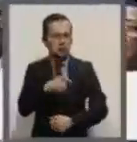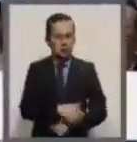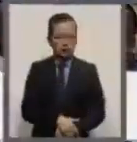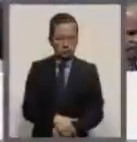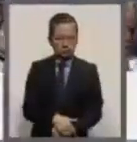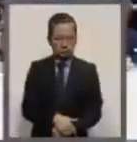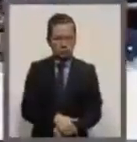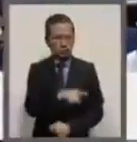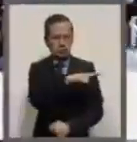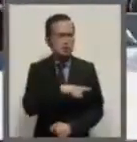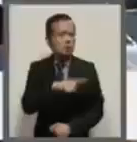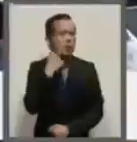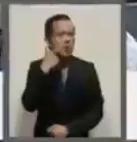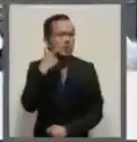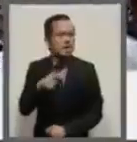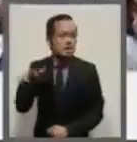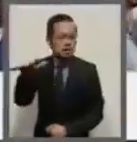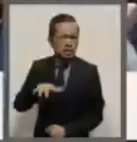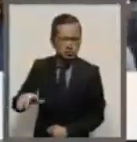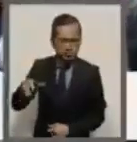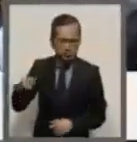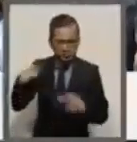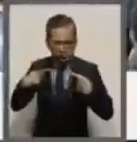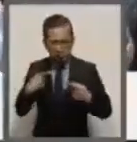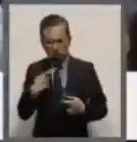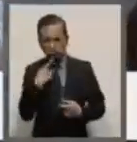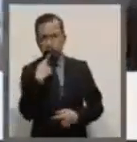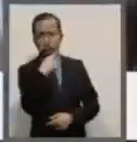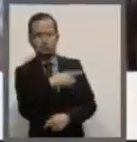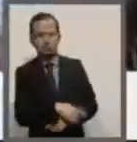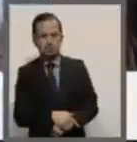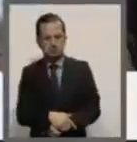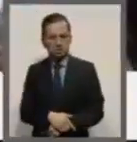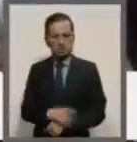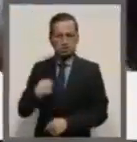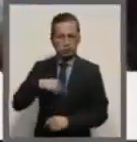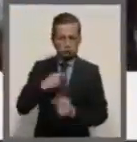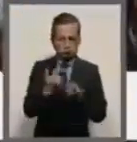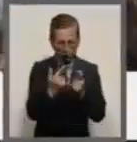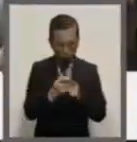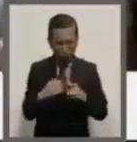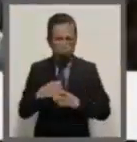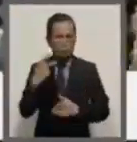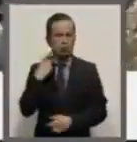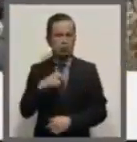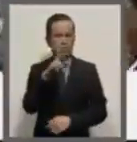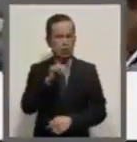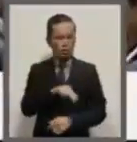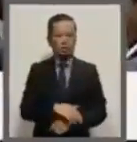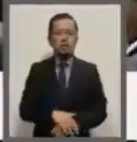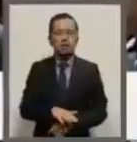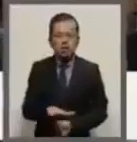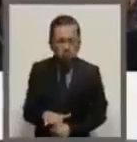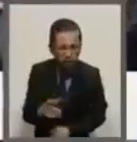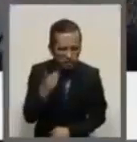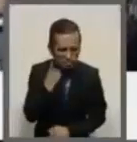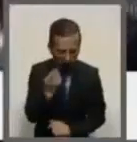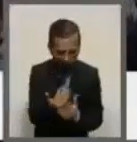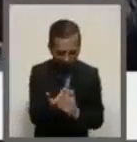No les gusta que el pueblo hable. En Morena estamos permítame, a favor. Permítame,